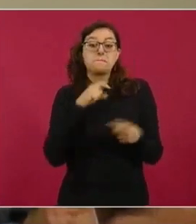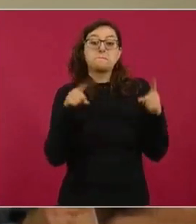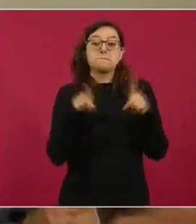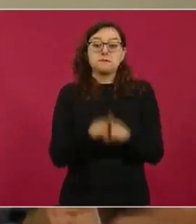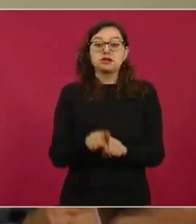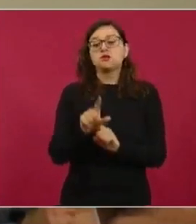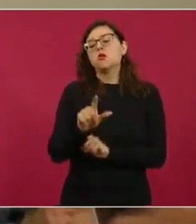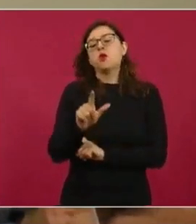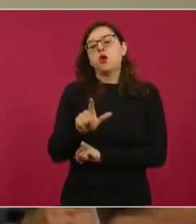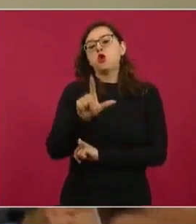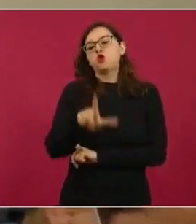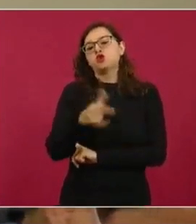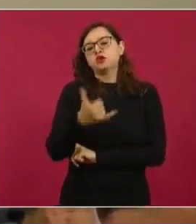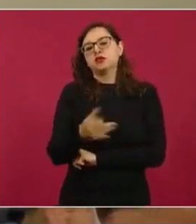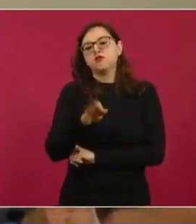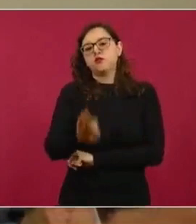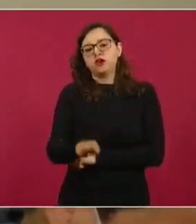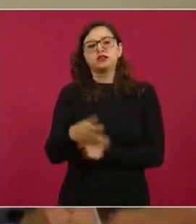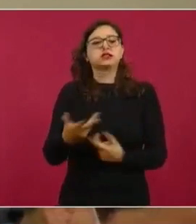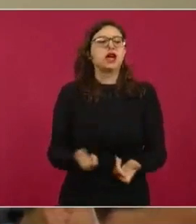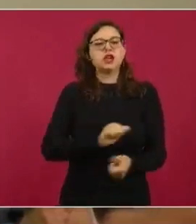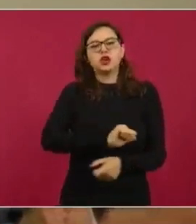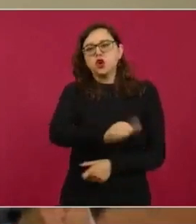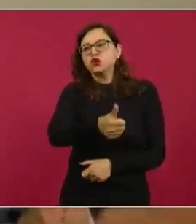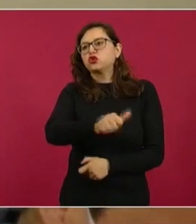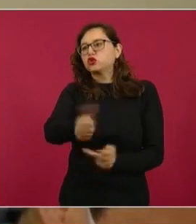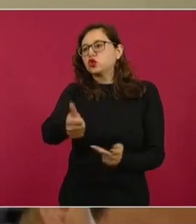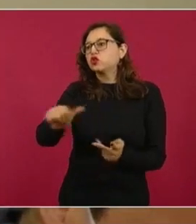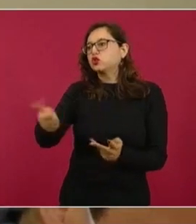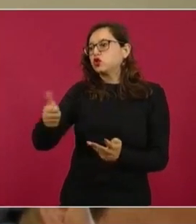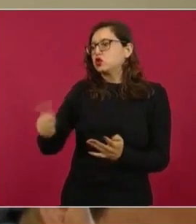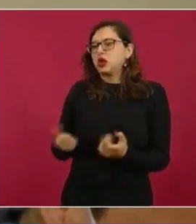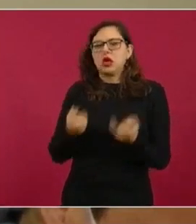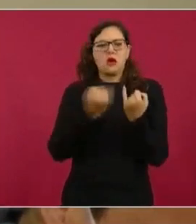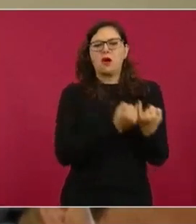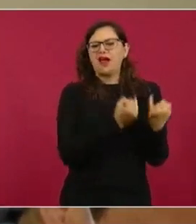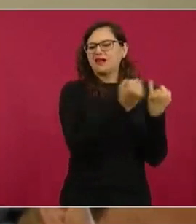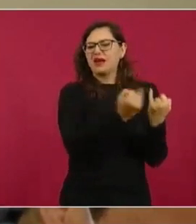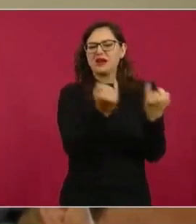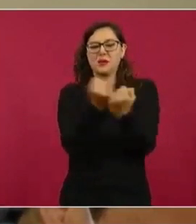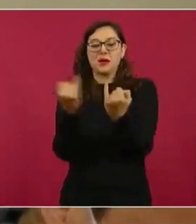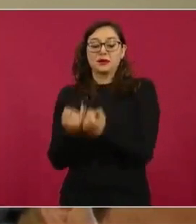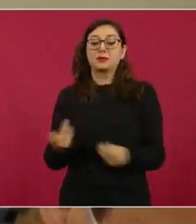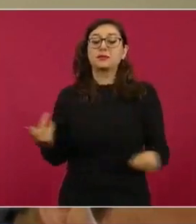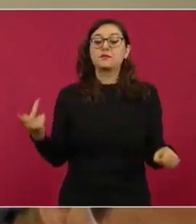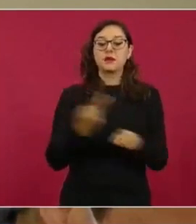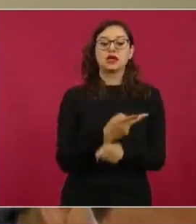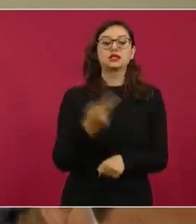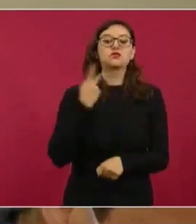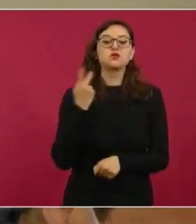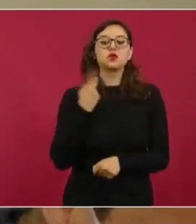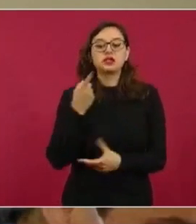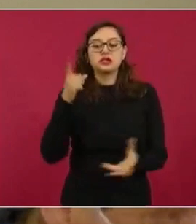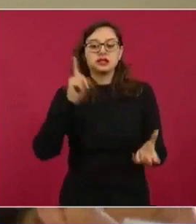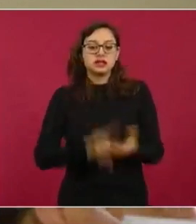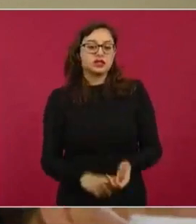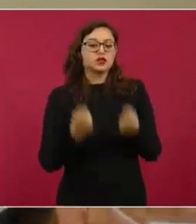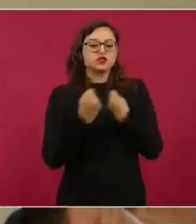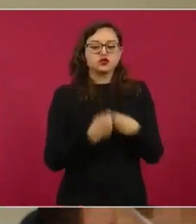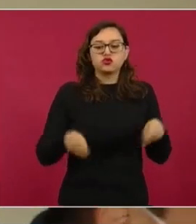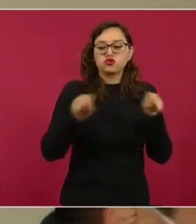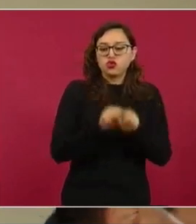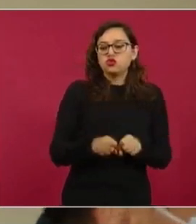lo que ha sucedido en varios otros casos. Crearon empresas donde los políticos se volvieron socios, ICABE, CICE, OPG y